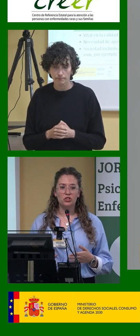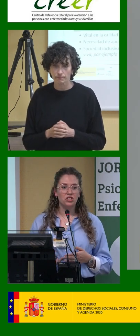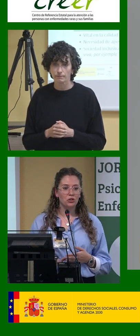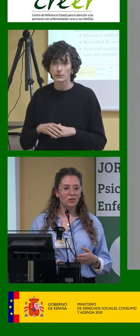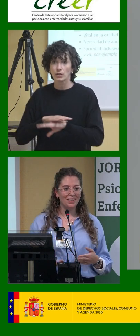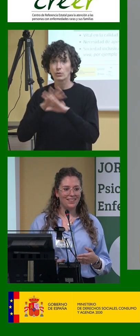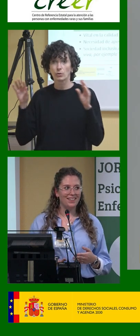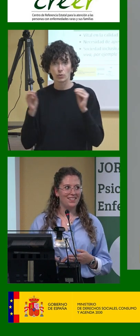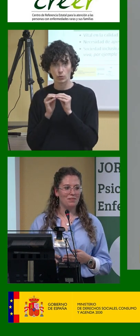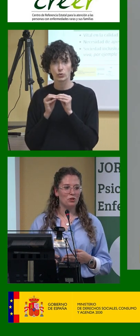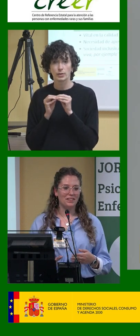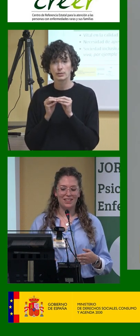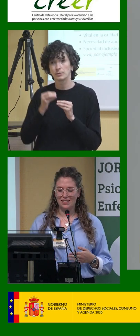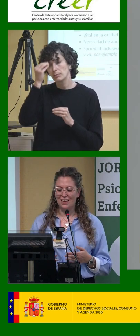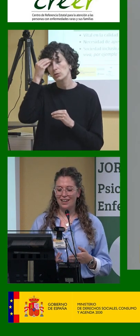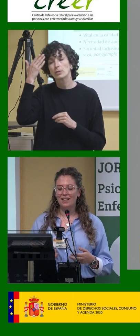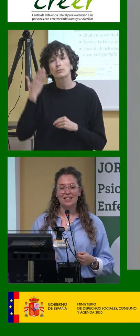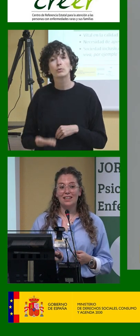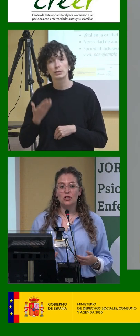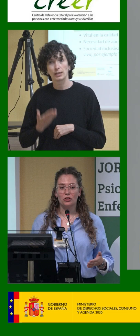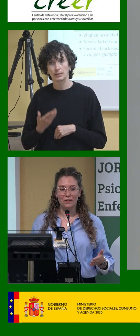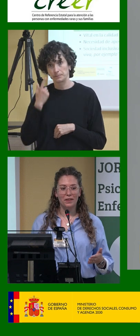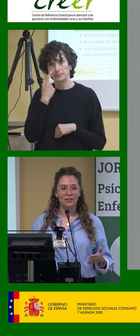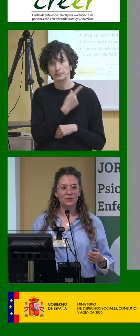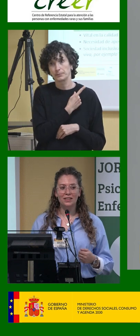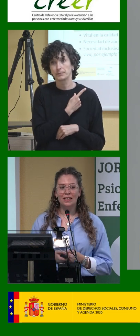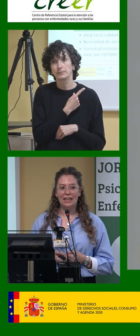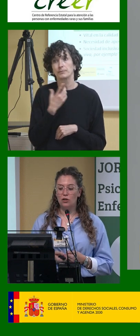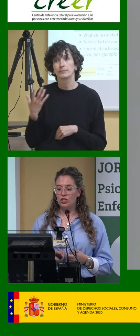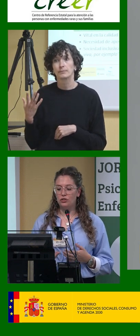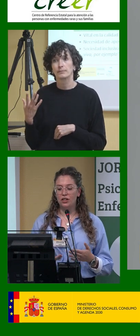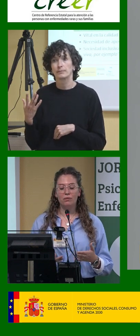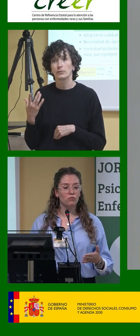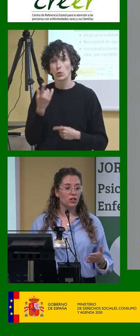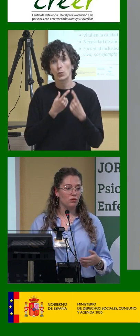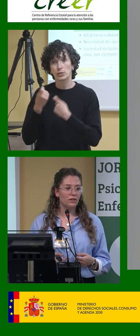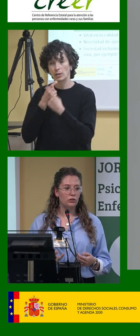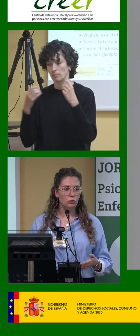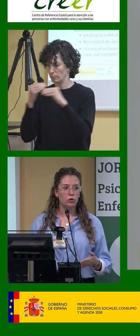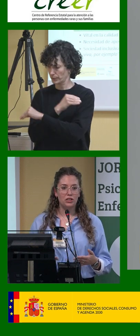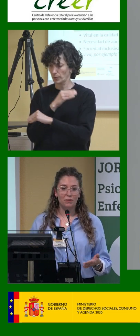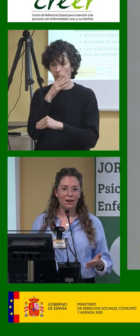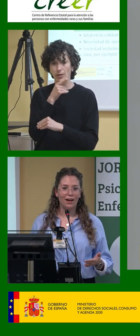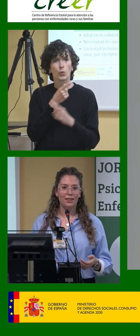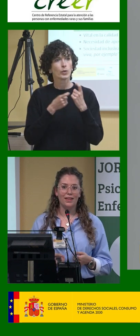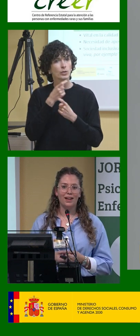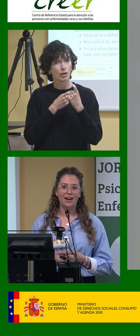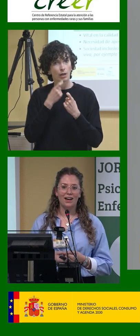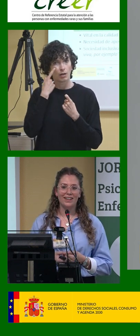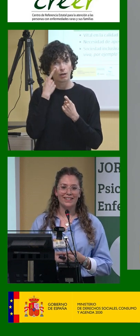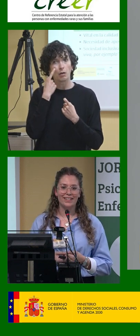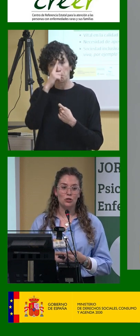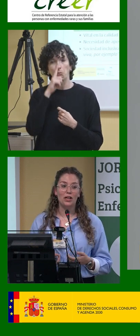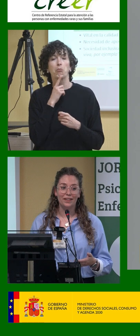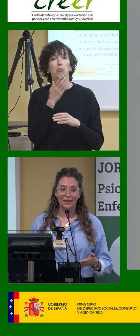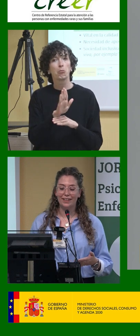Como conclusiones, yo creo que aquí es importante destacar esa discordancia, ¿no? En el cuestionario vemos que hay una actitud positiva hacia